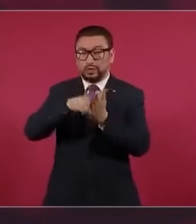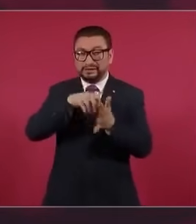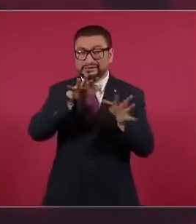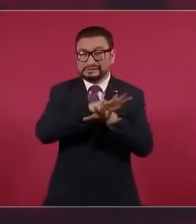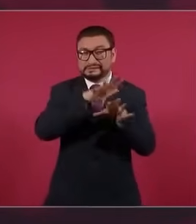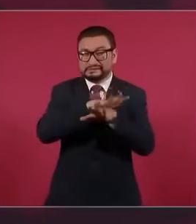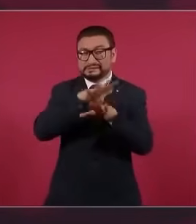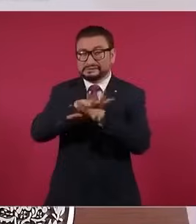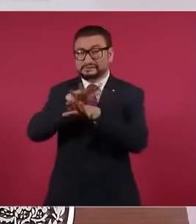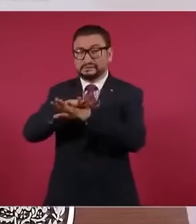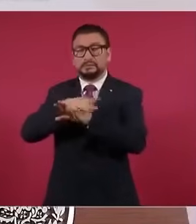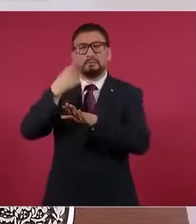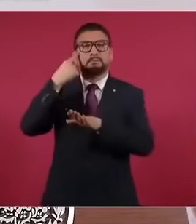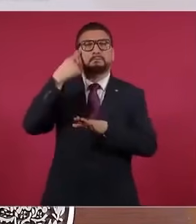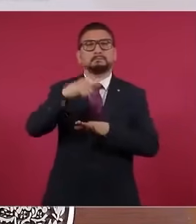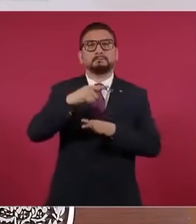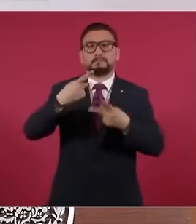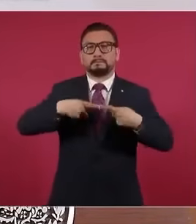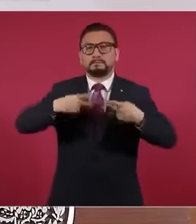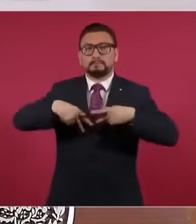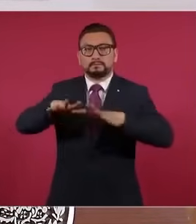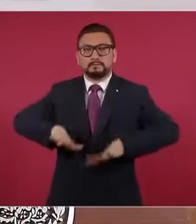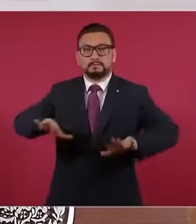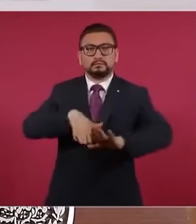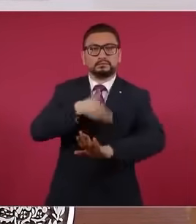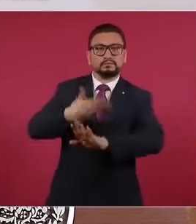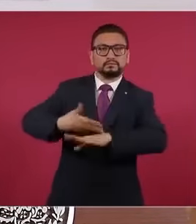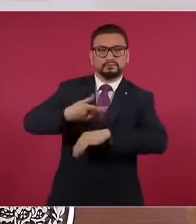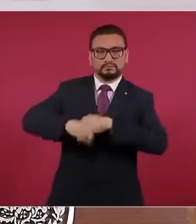fueron para perjudicar al pueblo.